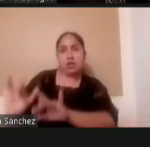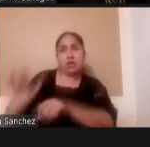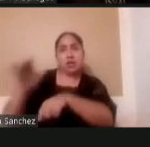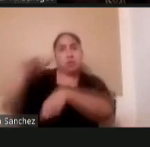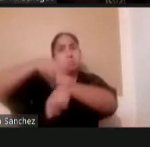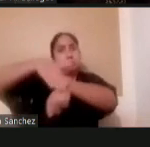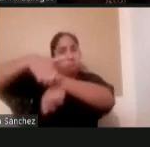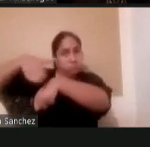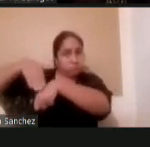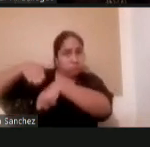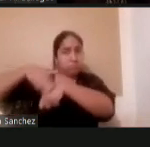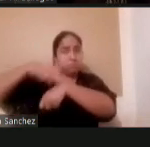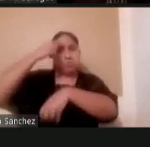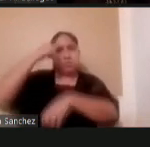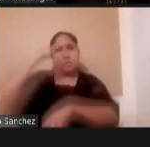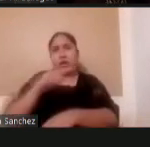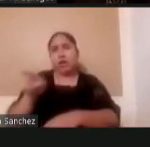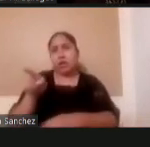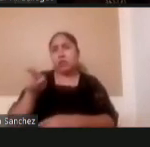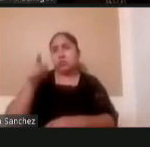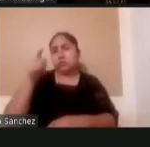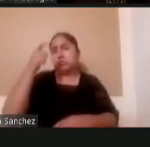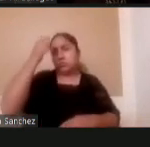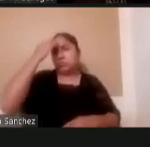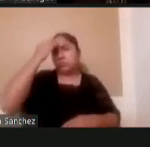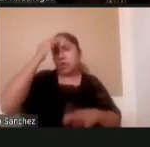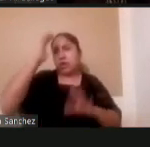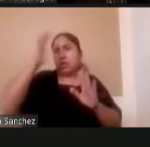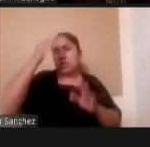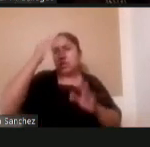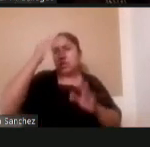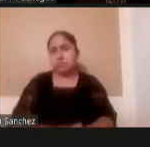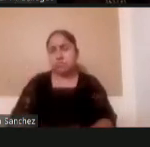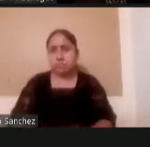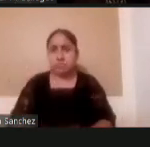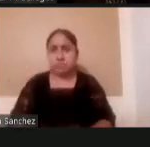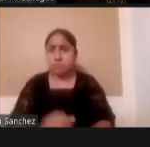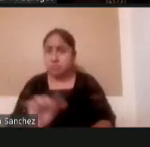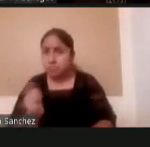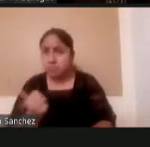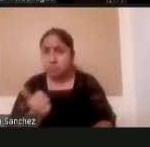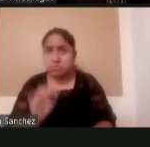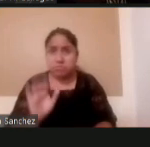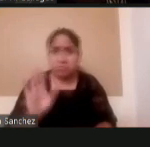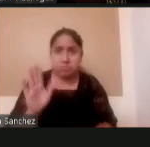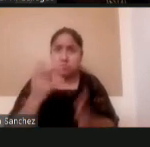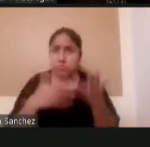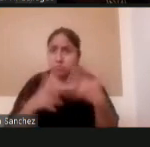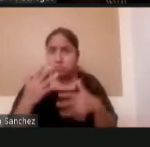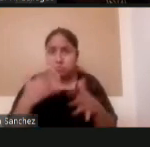a cabalidad. Es cuanto, presidente. Gracias, regidor. ¿Alguien más desea hacer uso de la palabra?